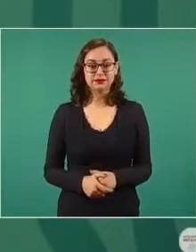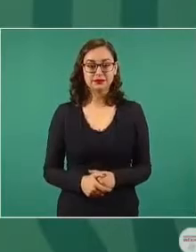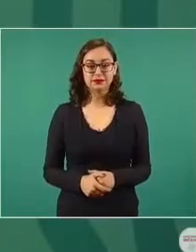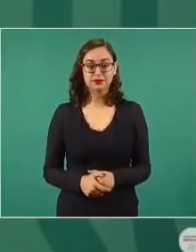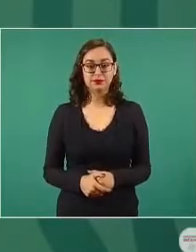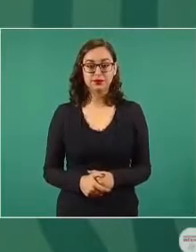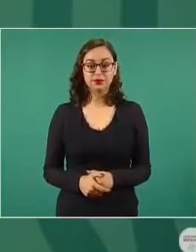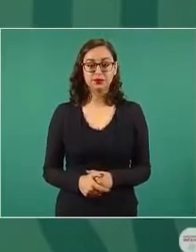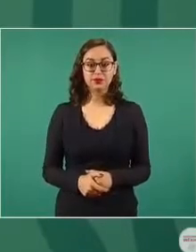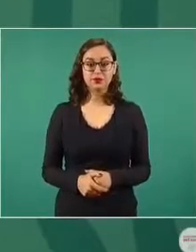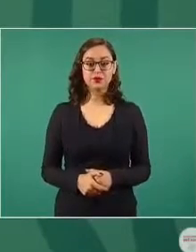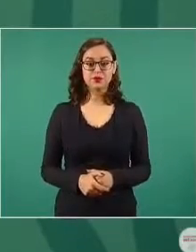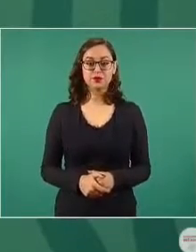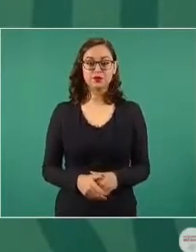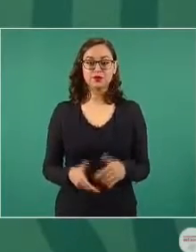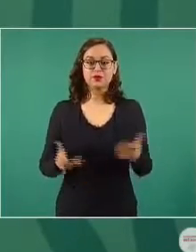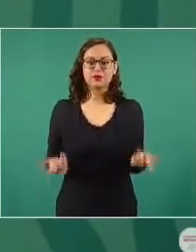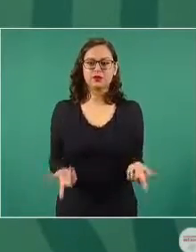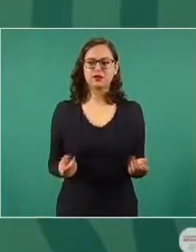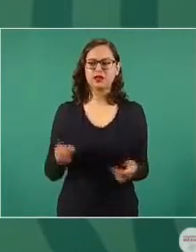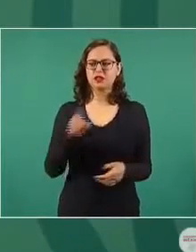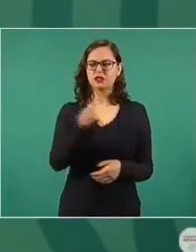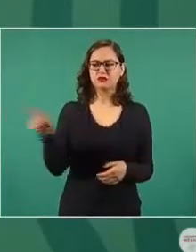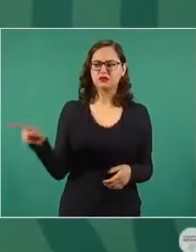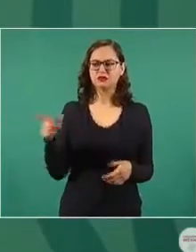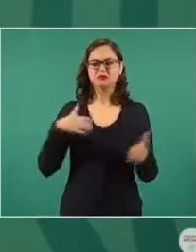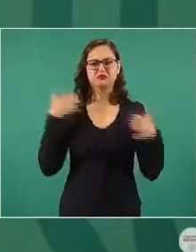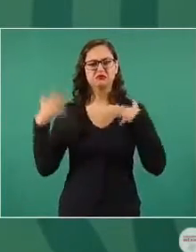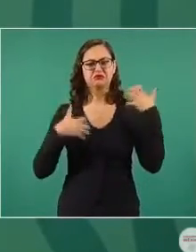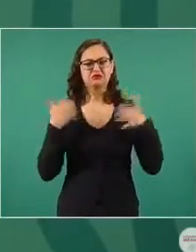A lo mejor si me estuviesen aplaudiendo,